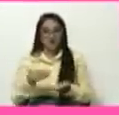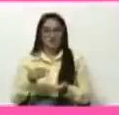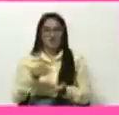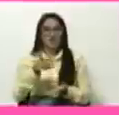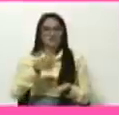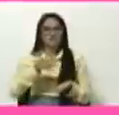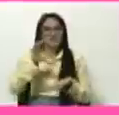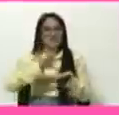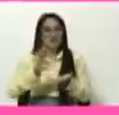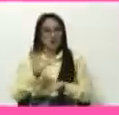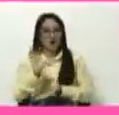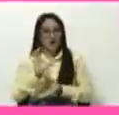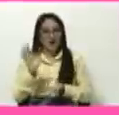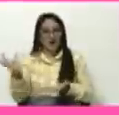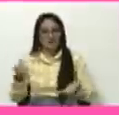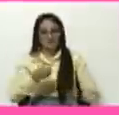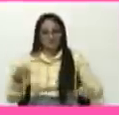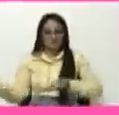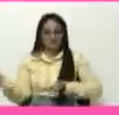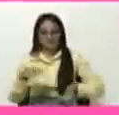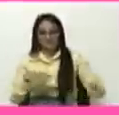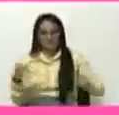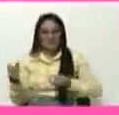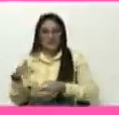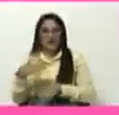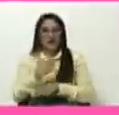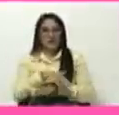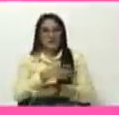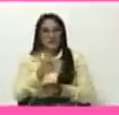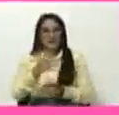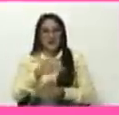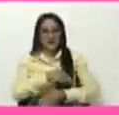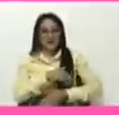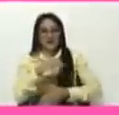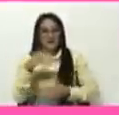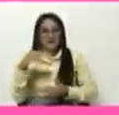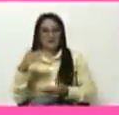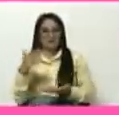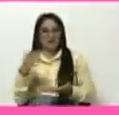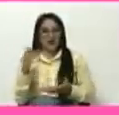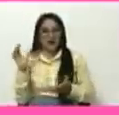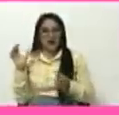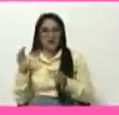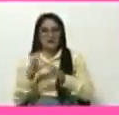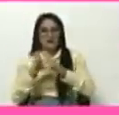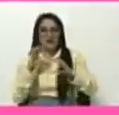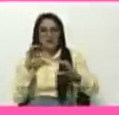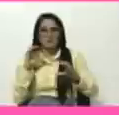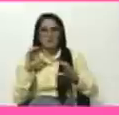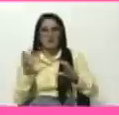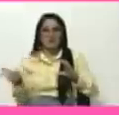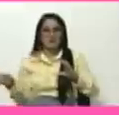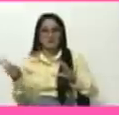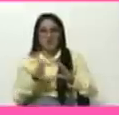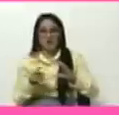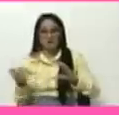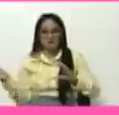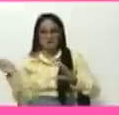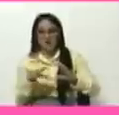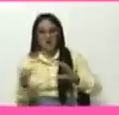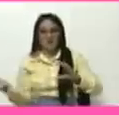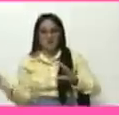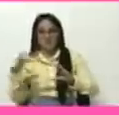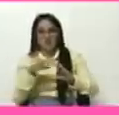Baral, los recogían en la avenida Fuerzas Armadas con camiones. ¿Cómo se llama esto? Con payloaders, los tiraban en un